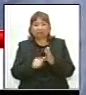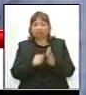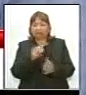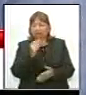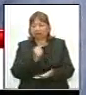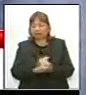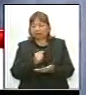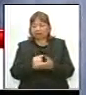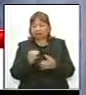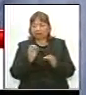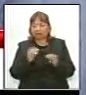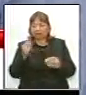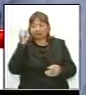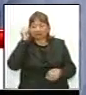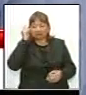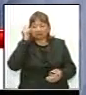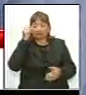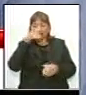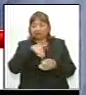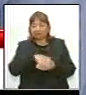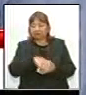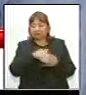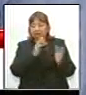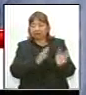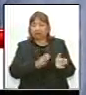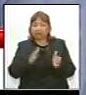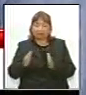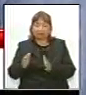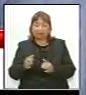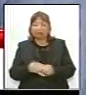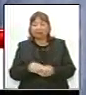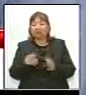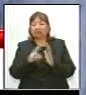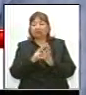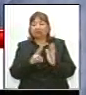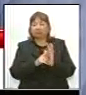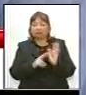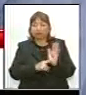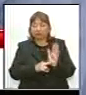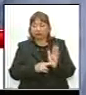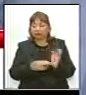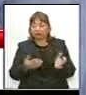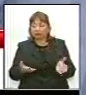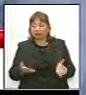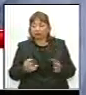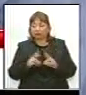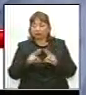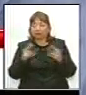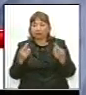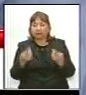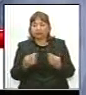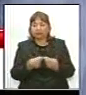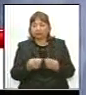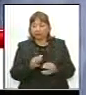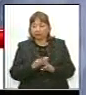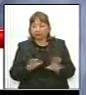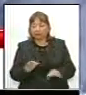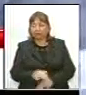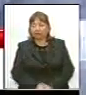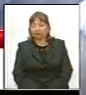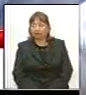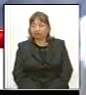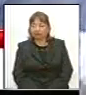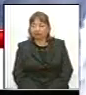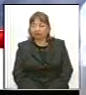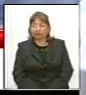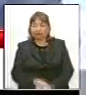sentencia. No tiene sentido, señor presidente. Votemos esta cuestión de orden y en estricta aplicación del reglamento esta reunión debe concluir. Ya